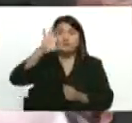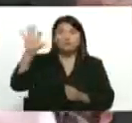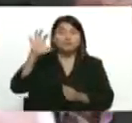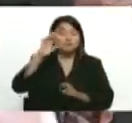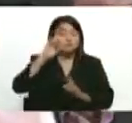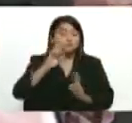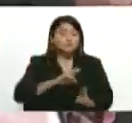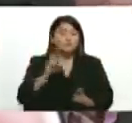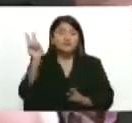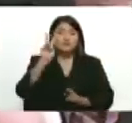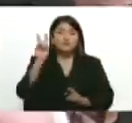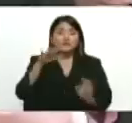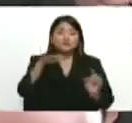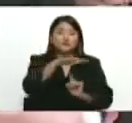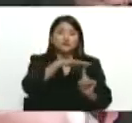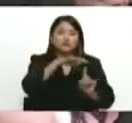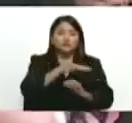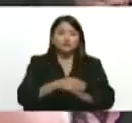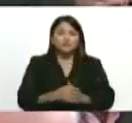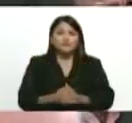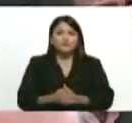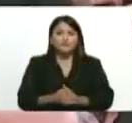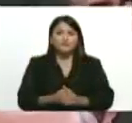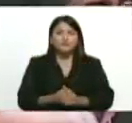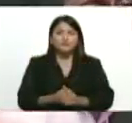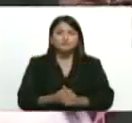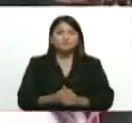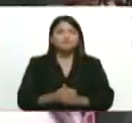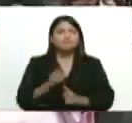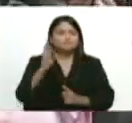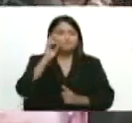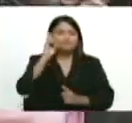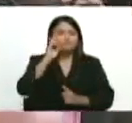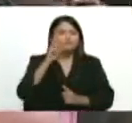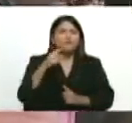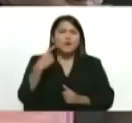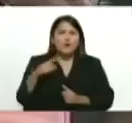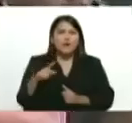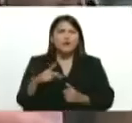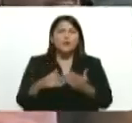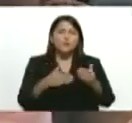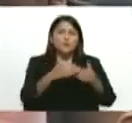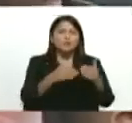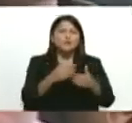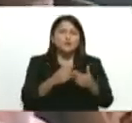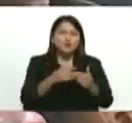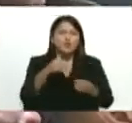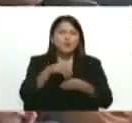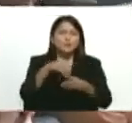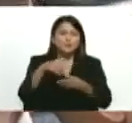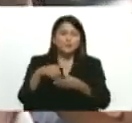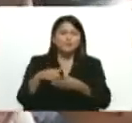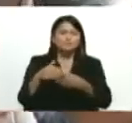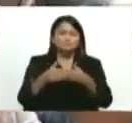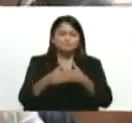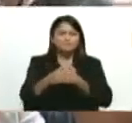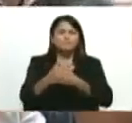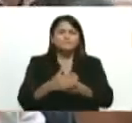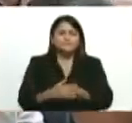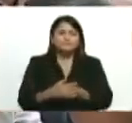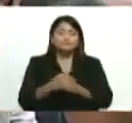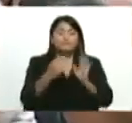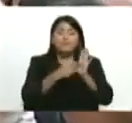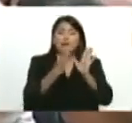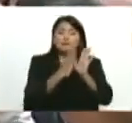lo que está ocurriendo en Venezuela y que efectivamente hay un proceso electoral en puerta de acuerdo a nuestra